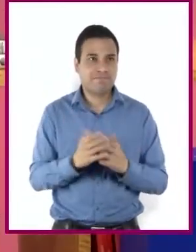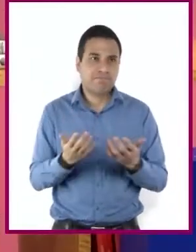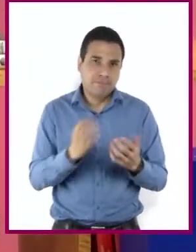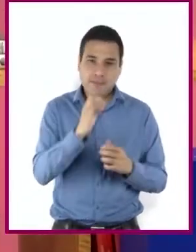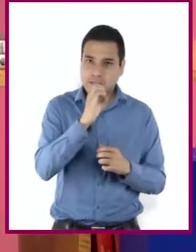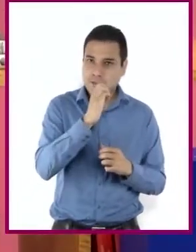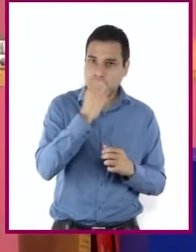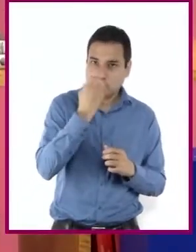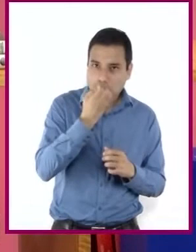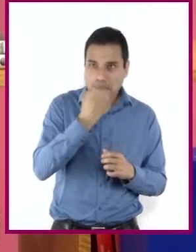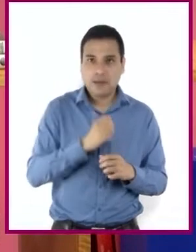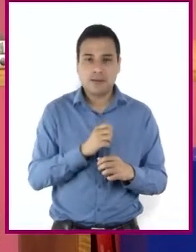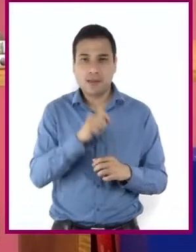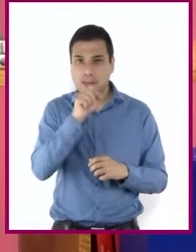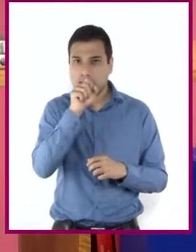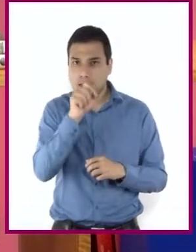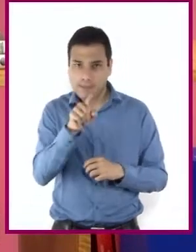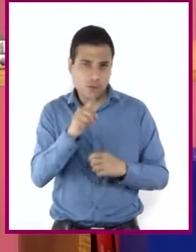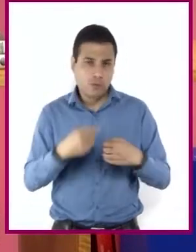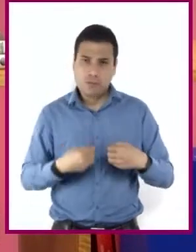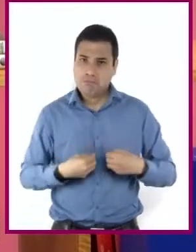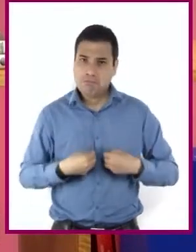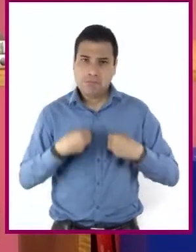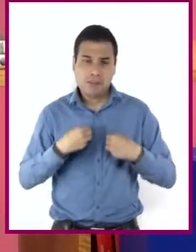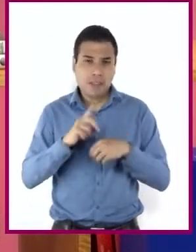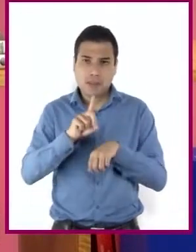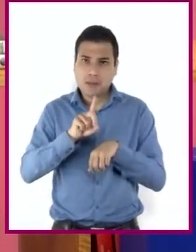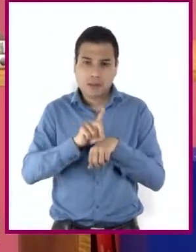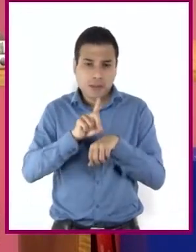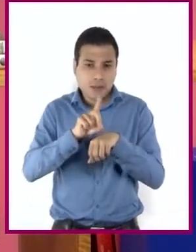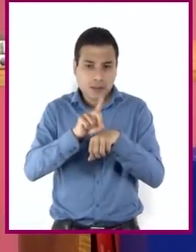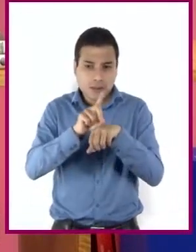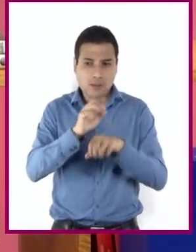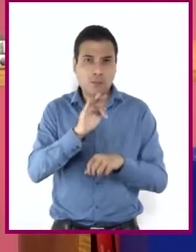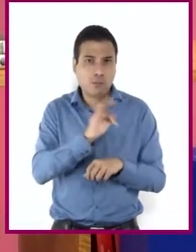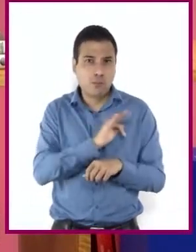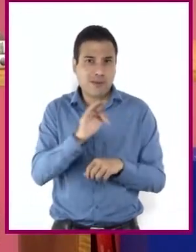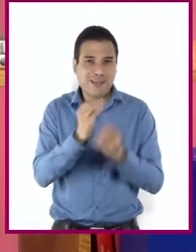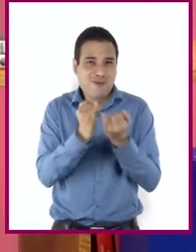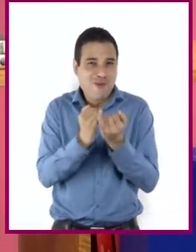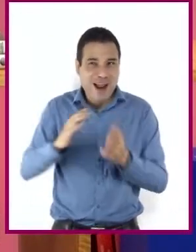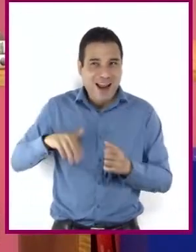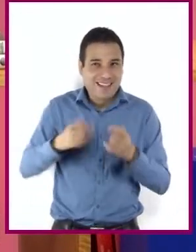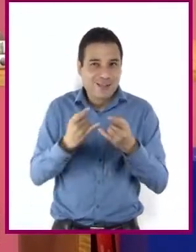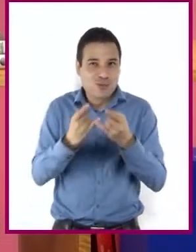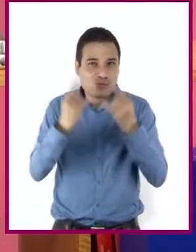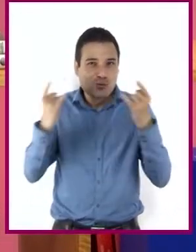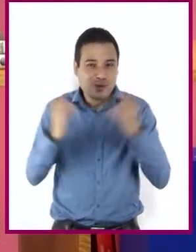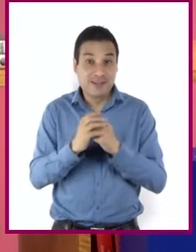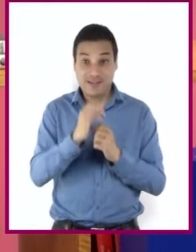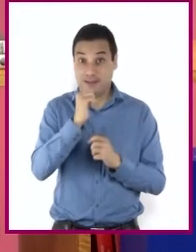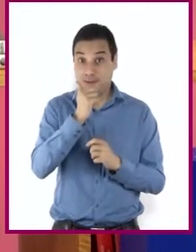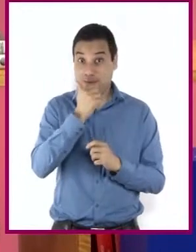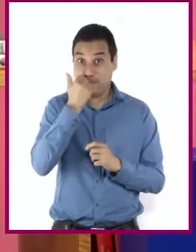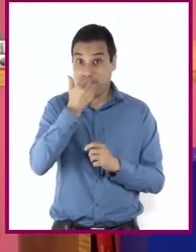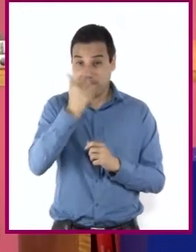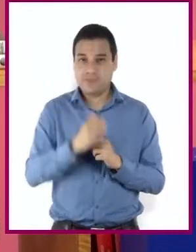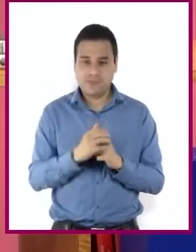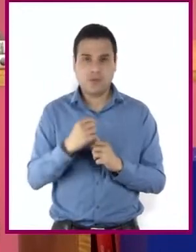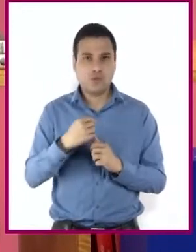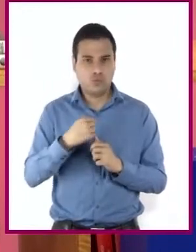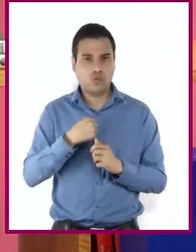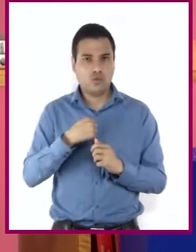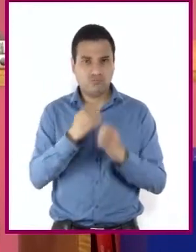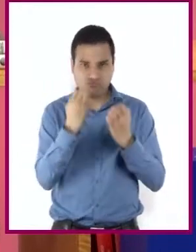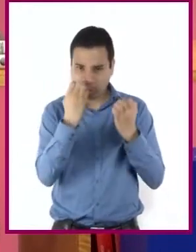también nos puede servir en nuestra vida cotidiana, como en el caso que nos compartió Elena, en el que el alumno juzgó sus logros en